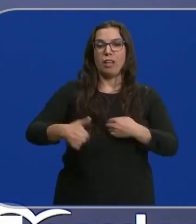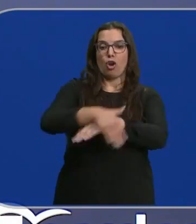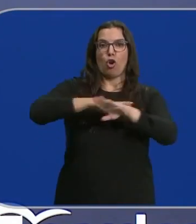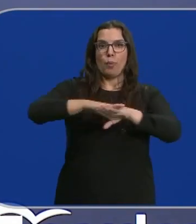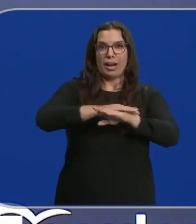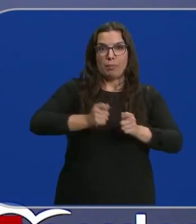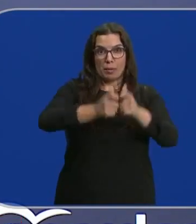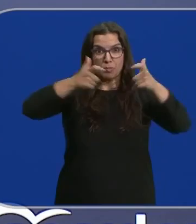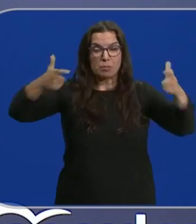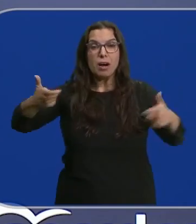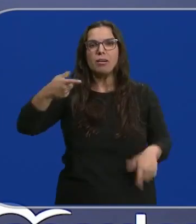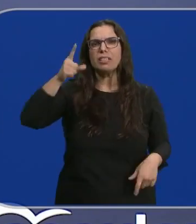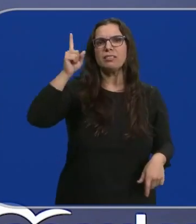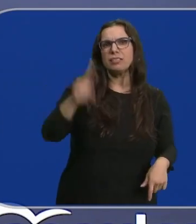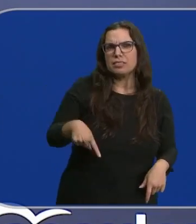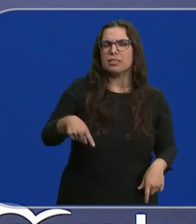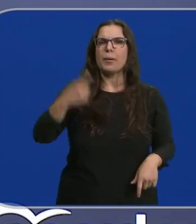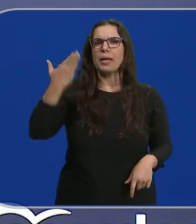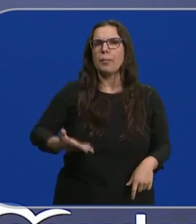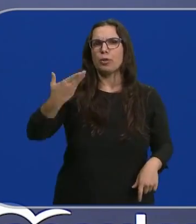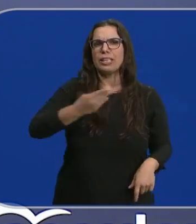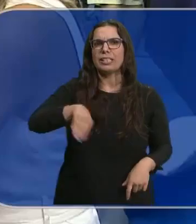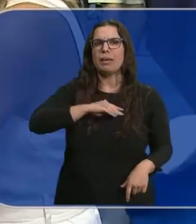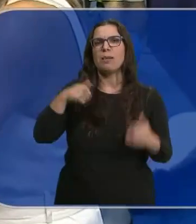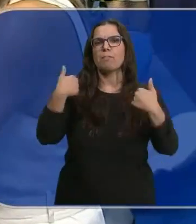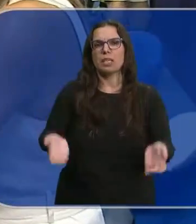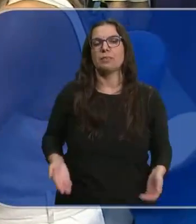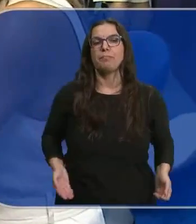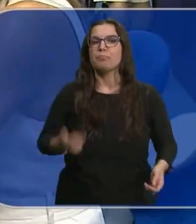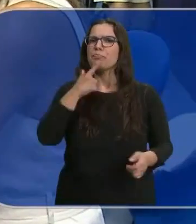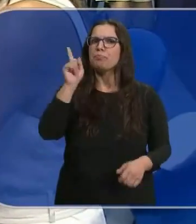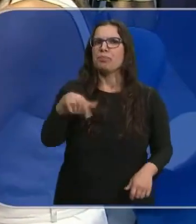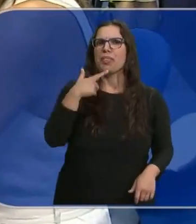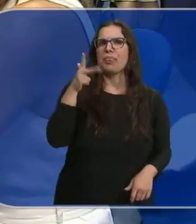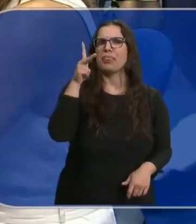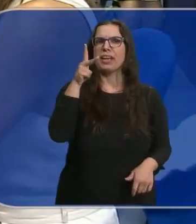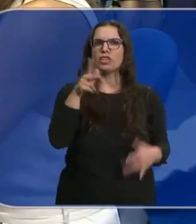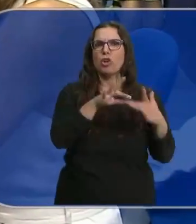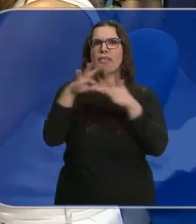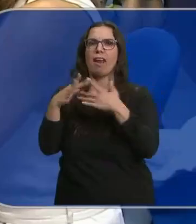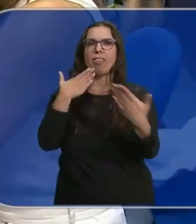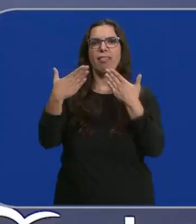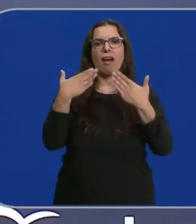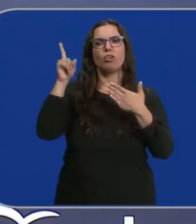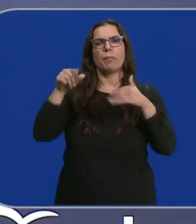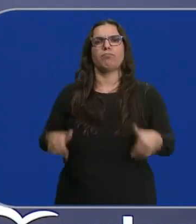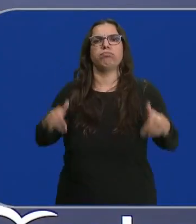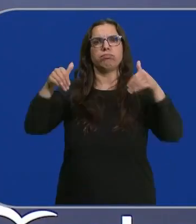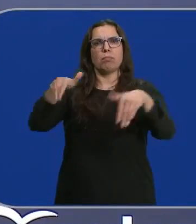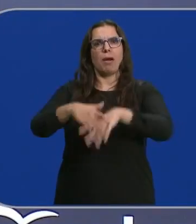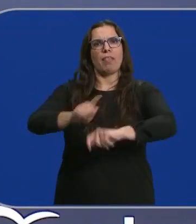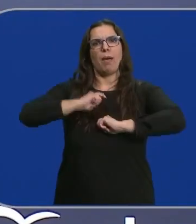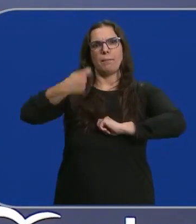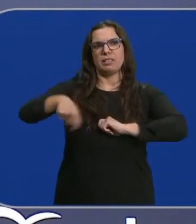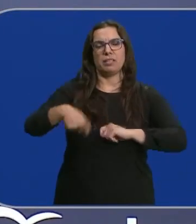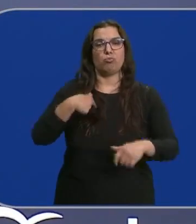gobernamos en más sitios y somos más importantes en España. Y defiende su derecho a liderar el diálogo y a presentarse a la investidura. No